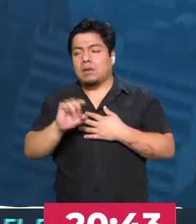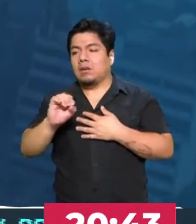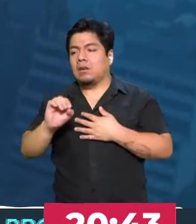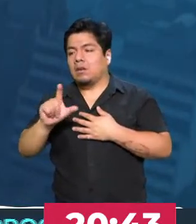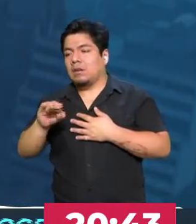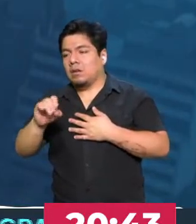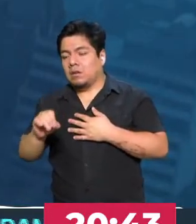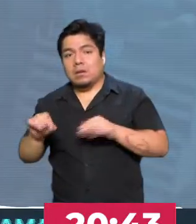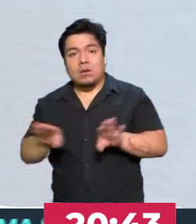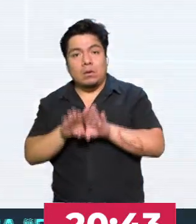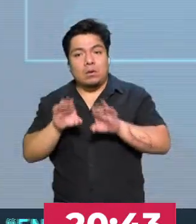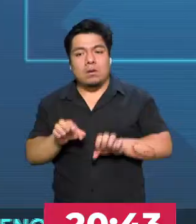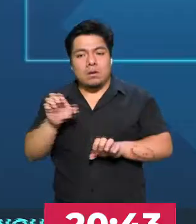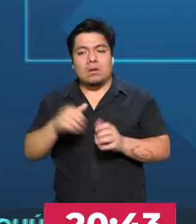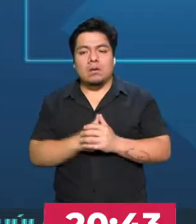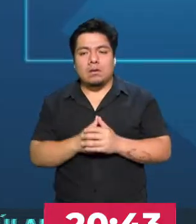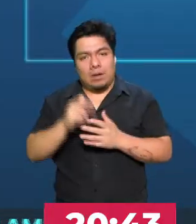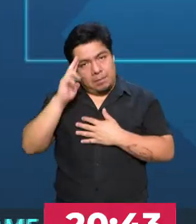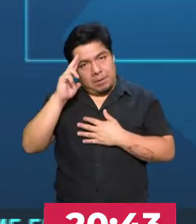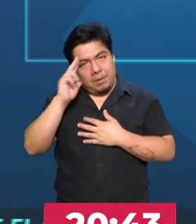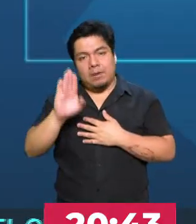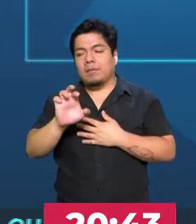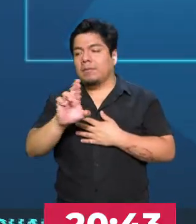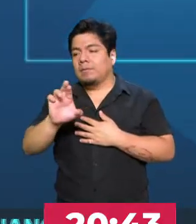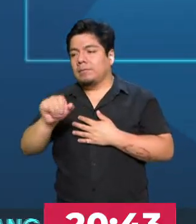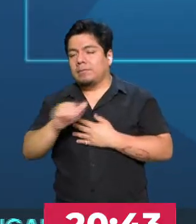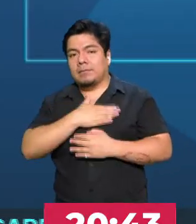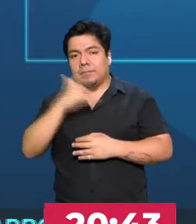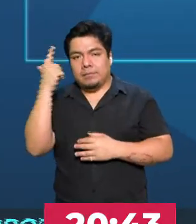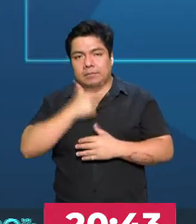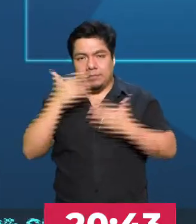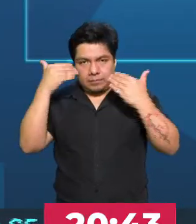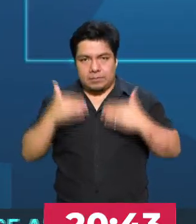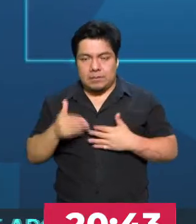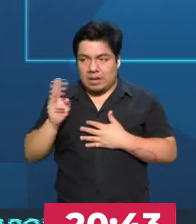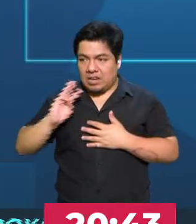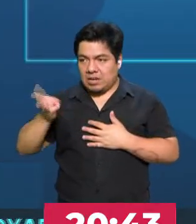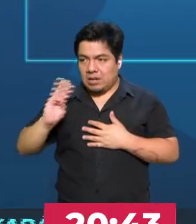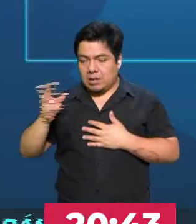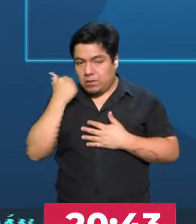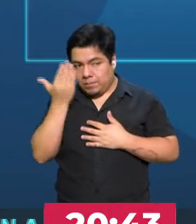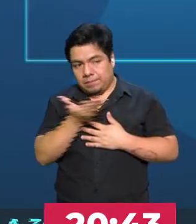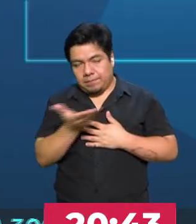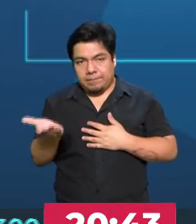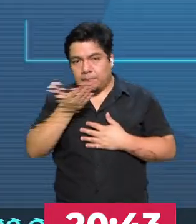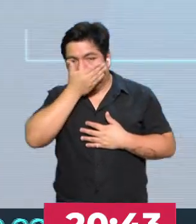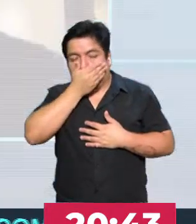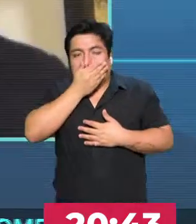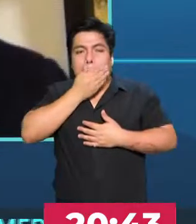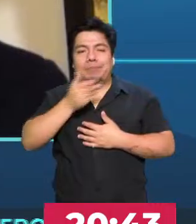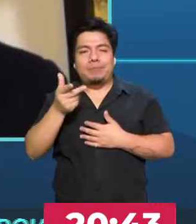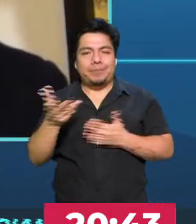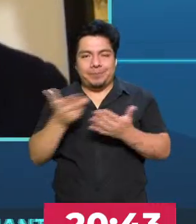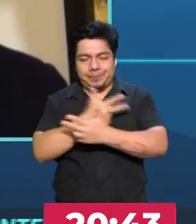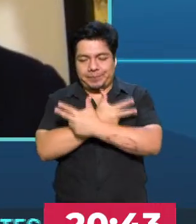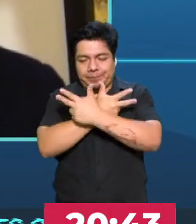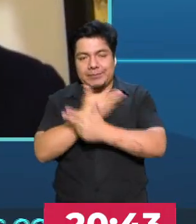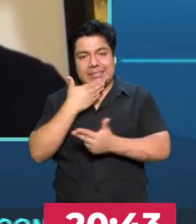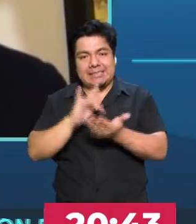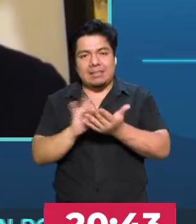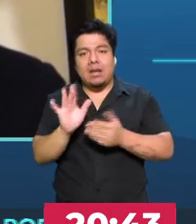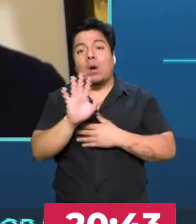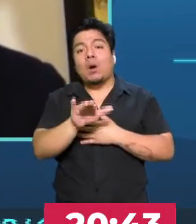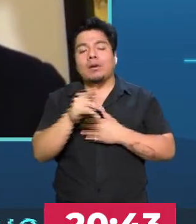¿cómo se encuentra? Hola, Berenice, muy buenas noches, saludos desde Washington, a tus órdenes. Muchísimas gracias por tomarnos la comunicación.